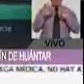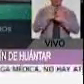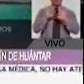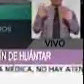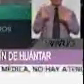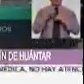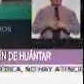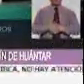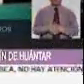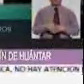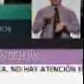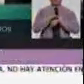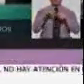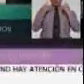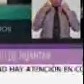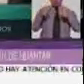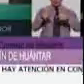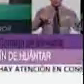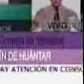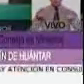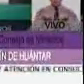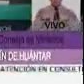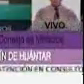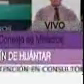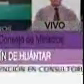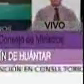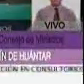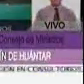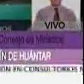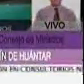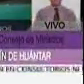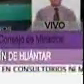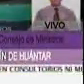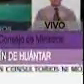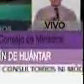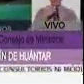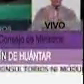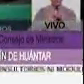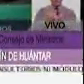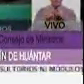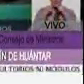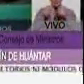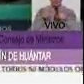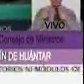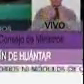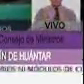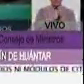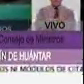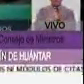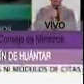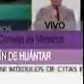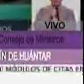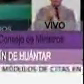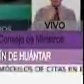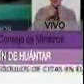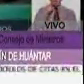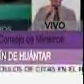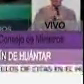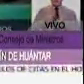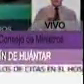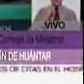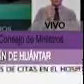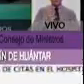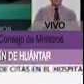comentarios sobre los audios, sobre el contenido de los audios, porque más allá de eso, ya lo ha señalado el propio doctor San Martín, nosotros